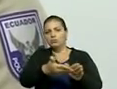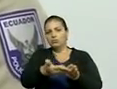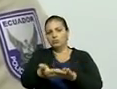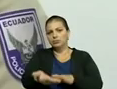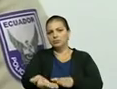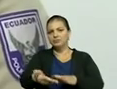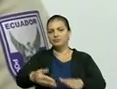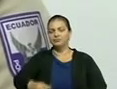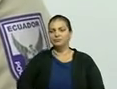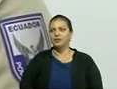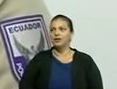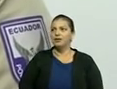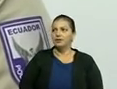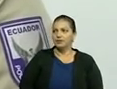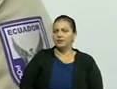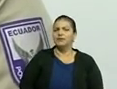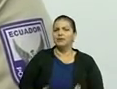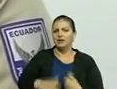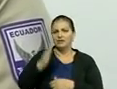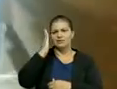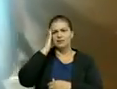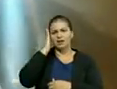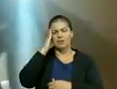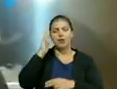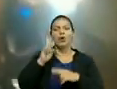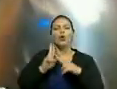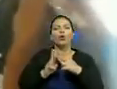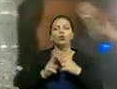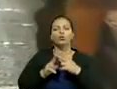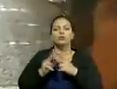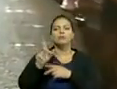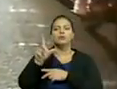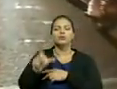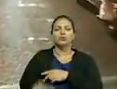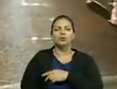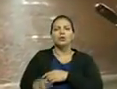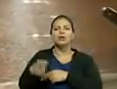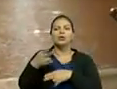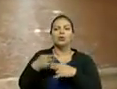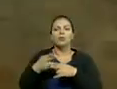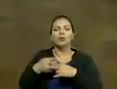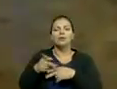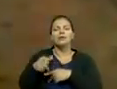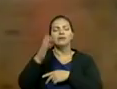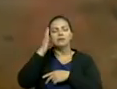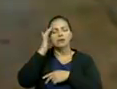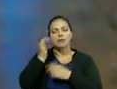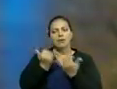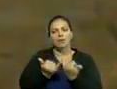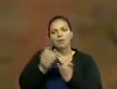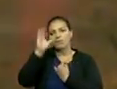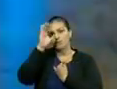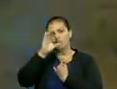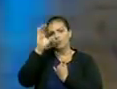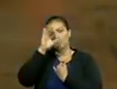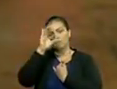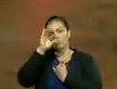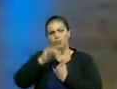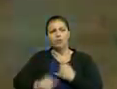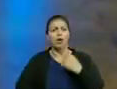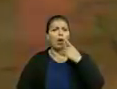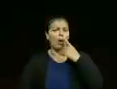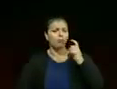que motivaron los mismos. El cadáver quedó tendido sobre la vereda, a tan solo una cuadra de su